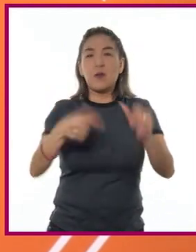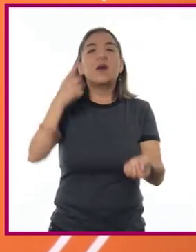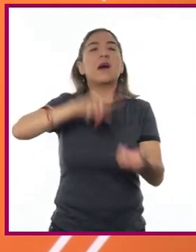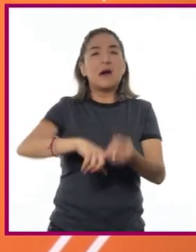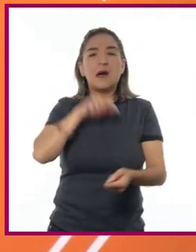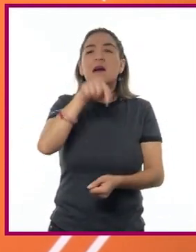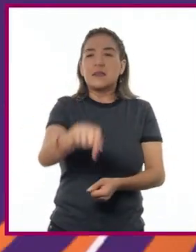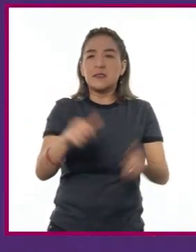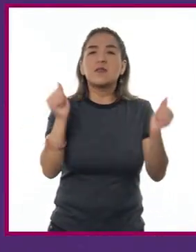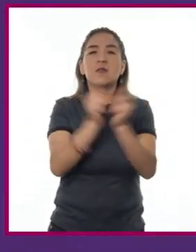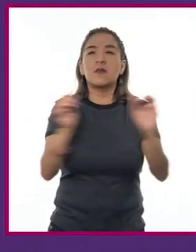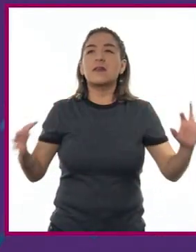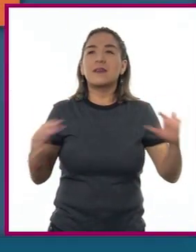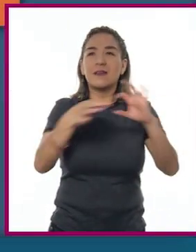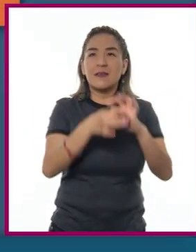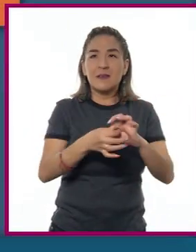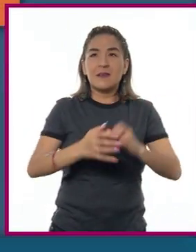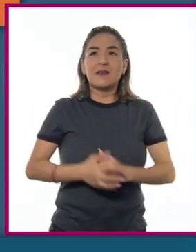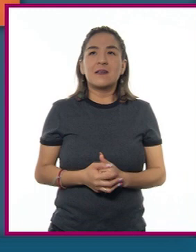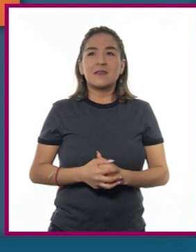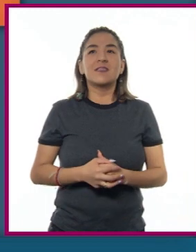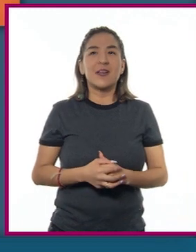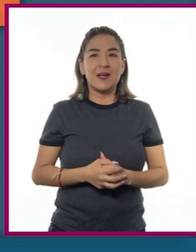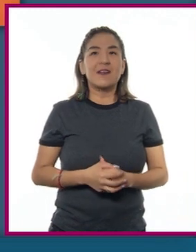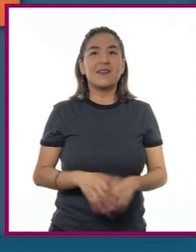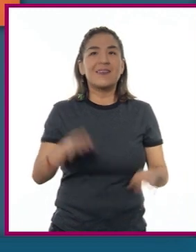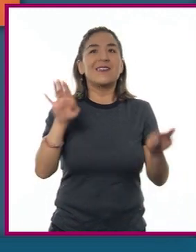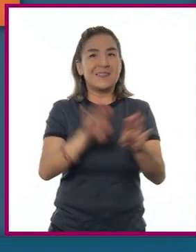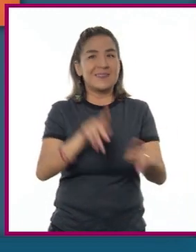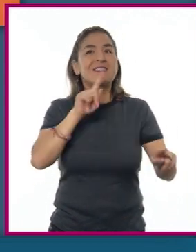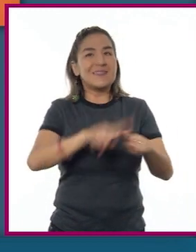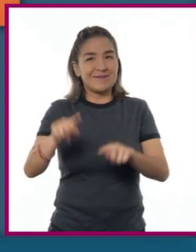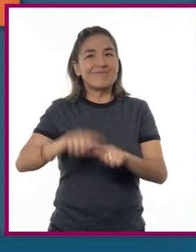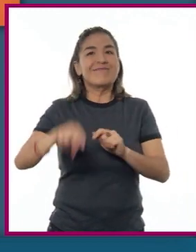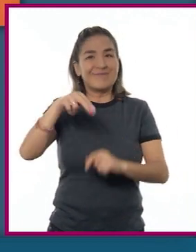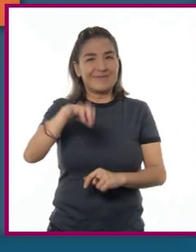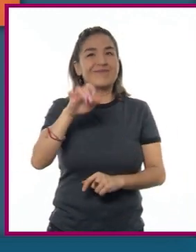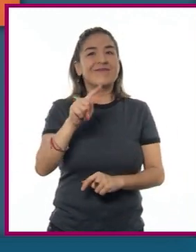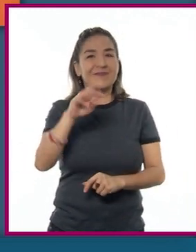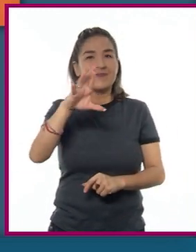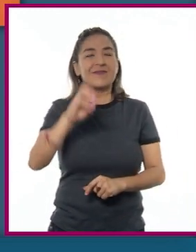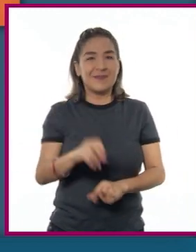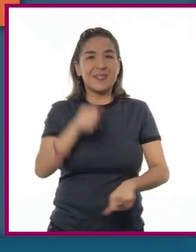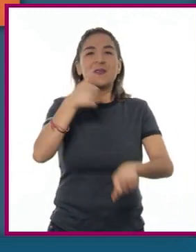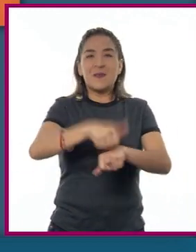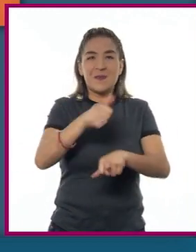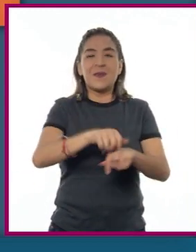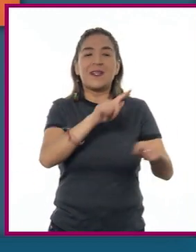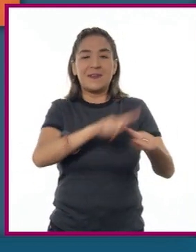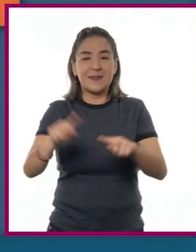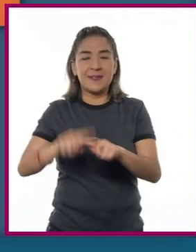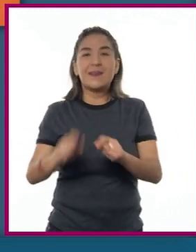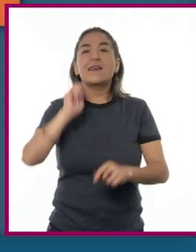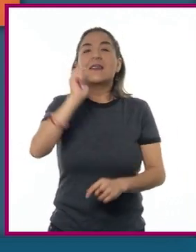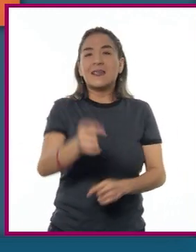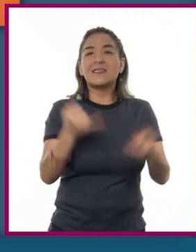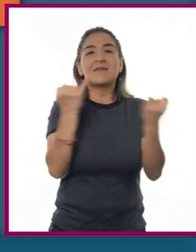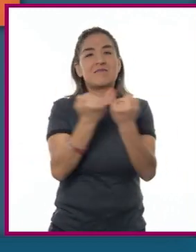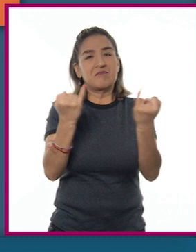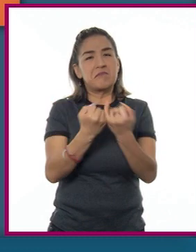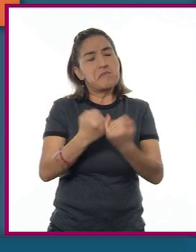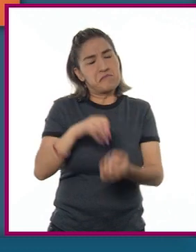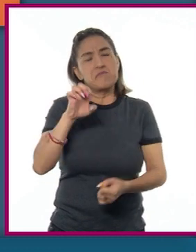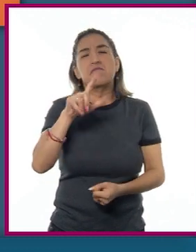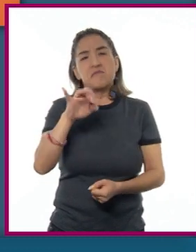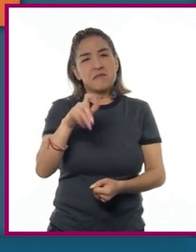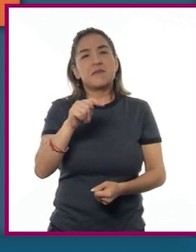un elemento químico dado. Un átomo es eléctricamente neutro cuando el número de protones es igual al número de electrones. Por